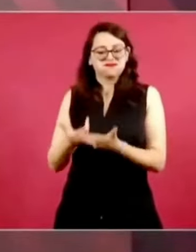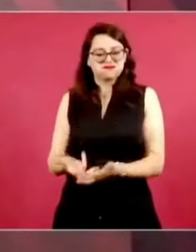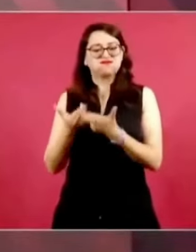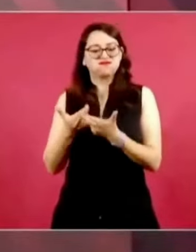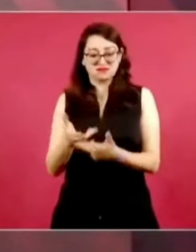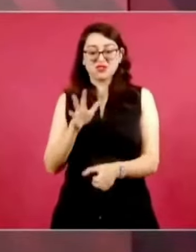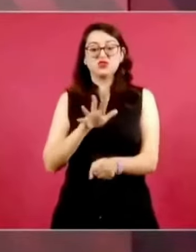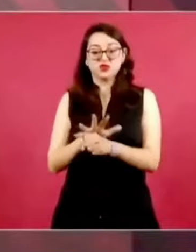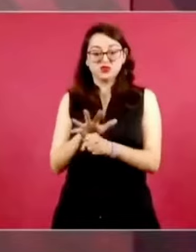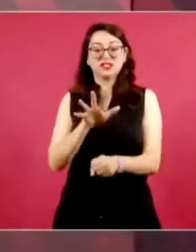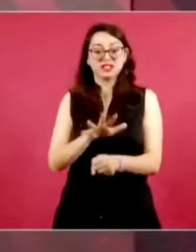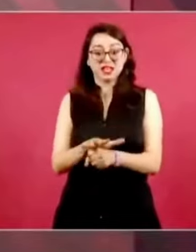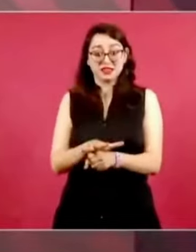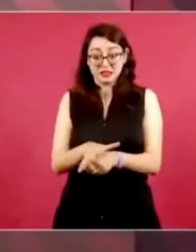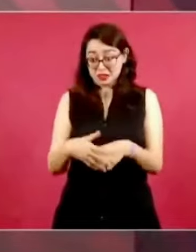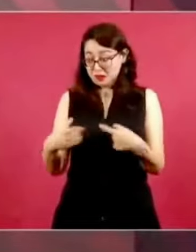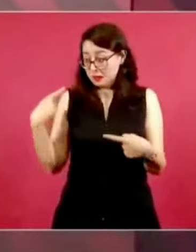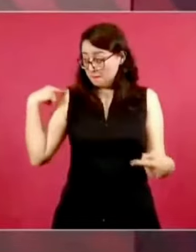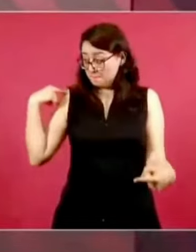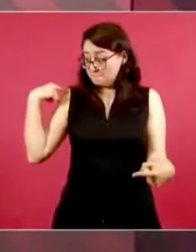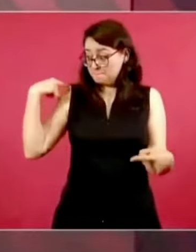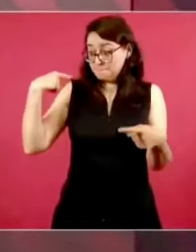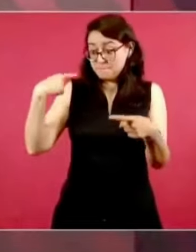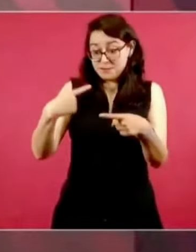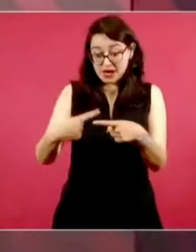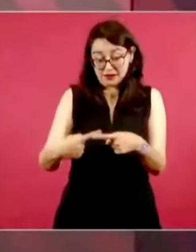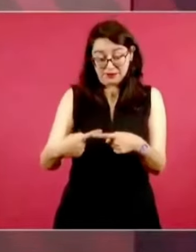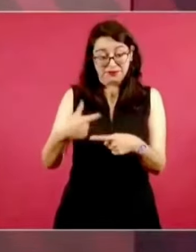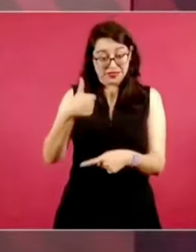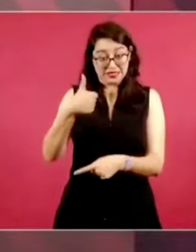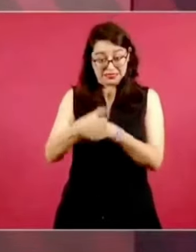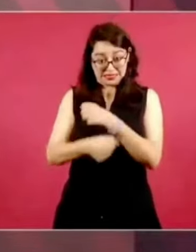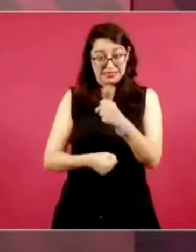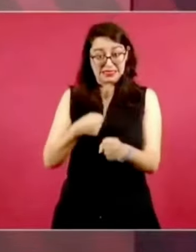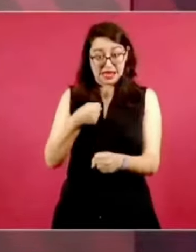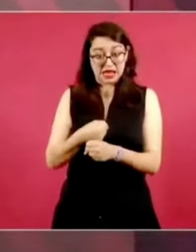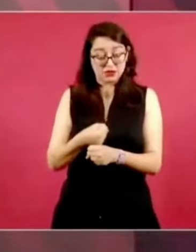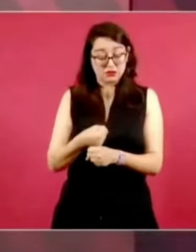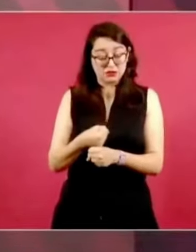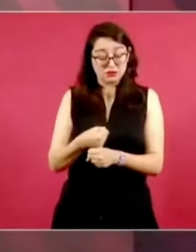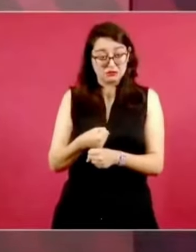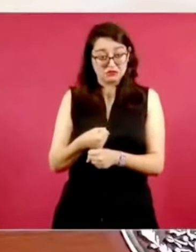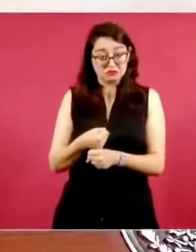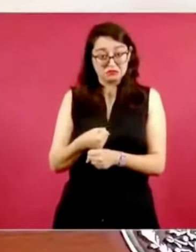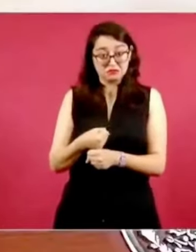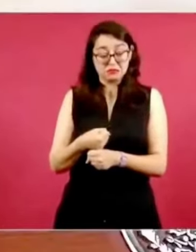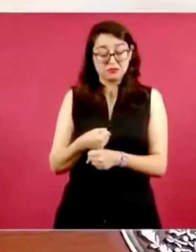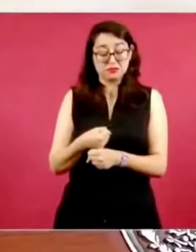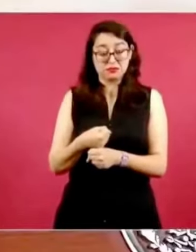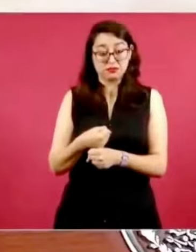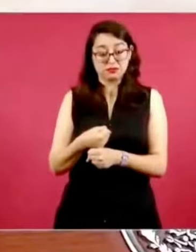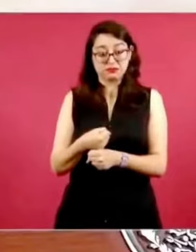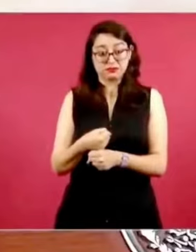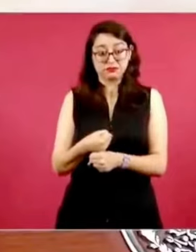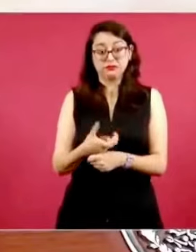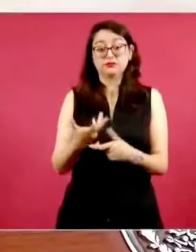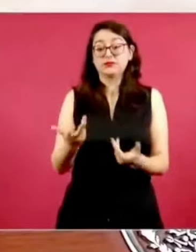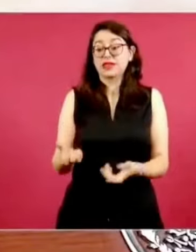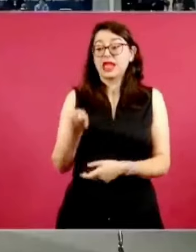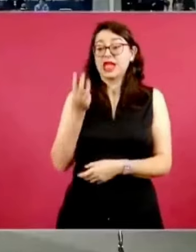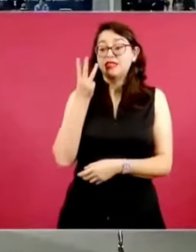ya lo he dicho de 3 billones de recaudación nada